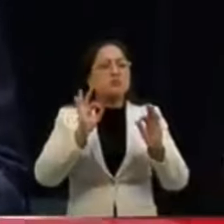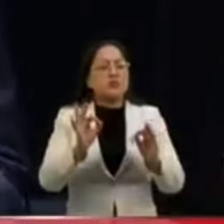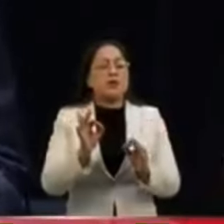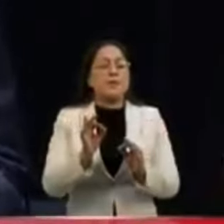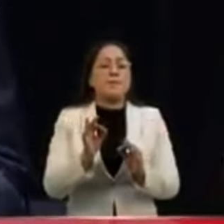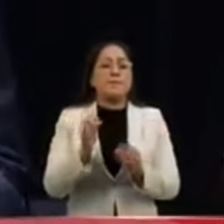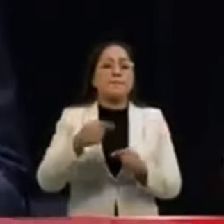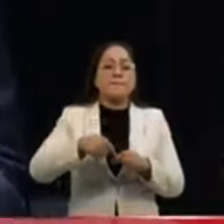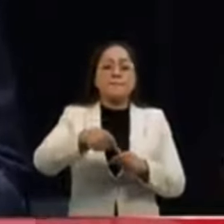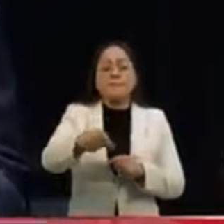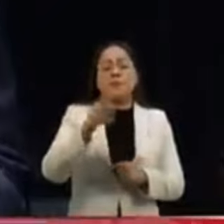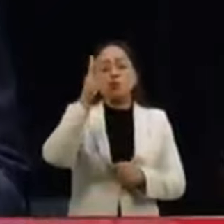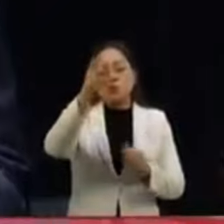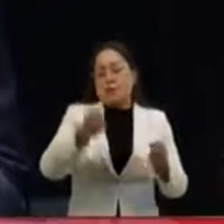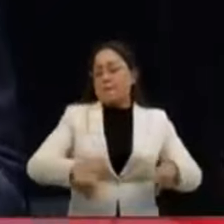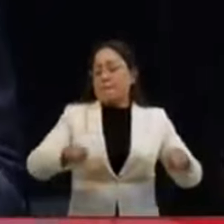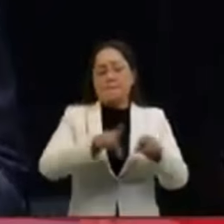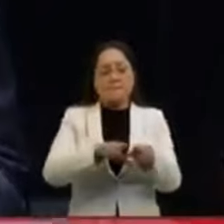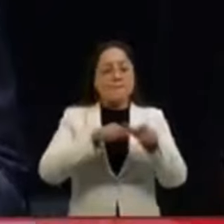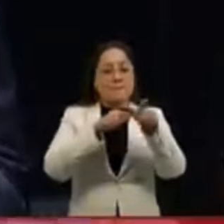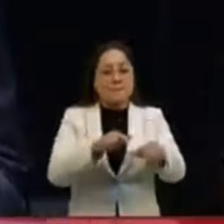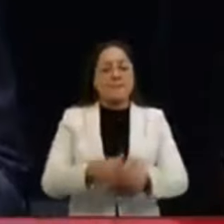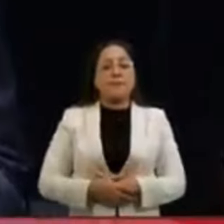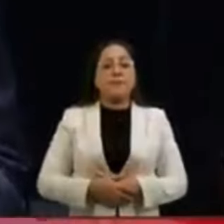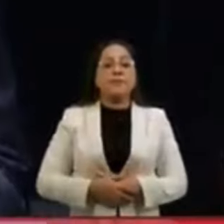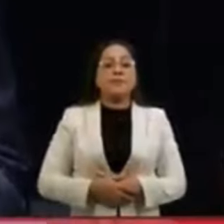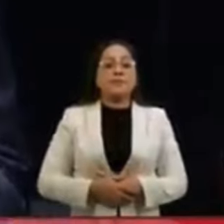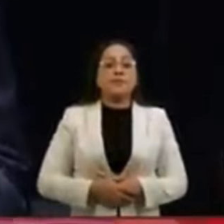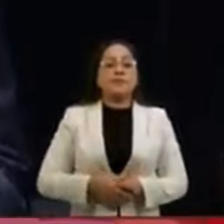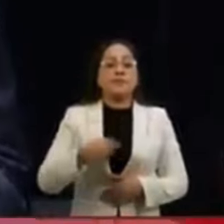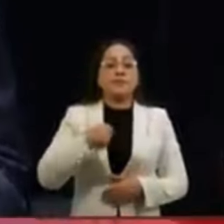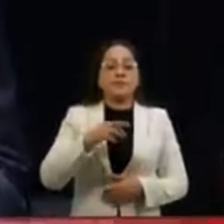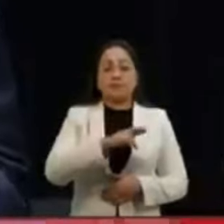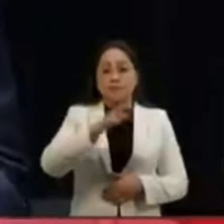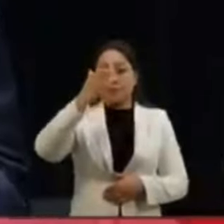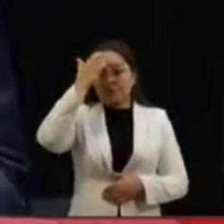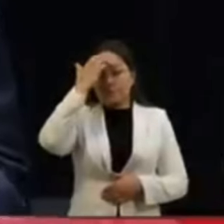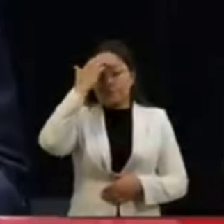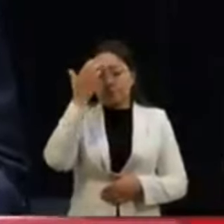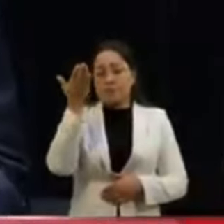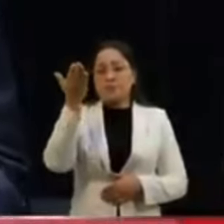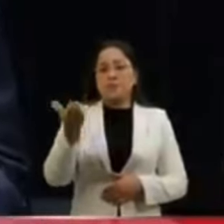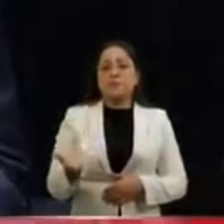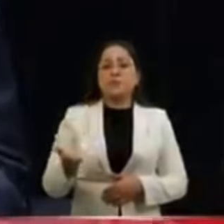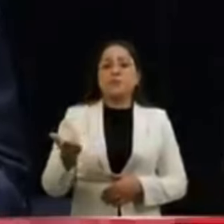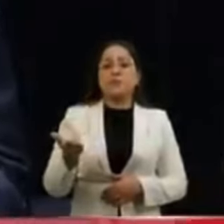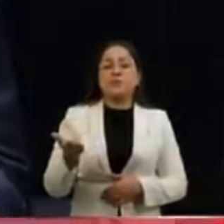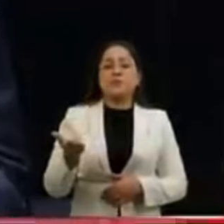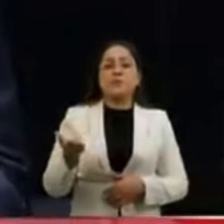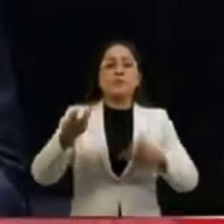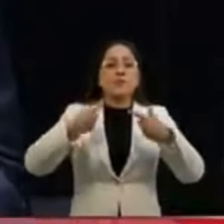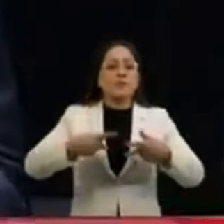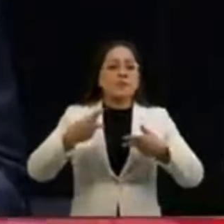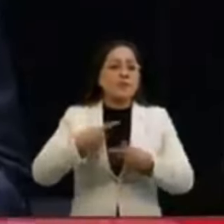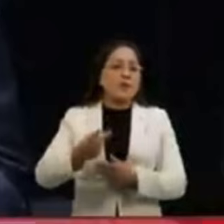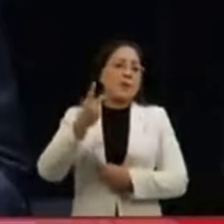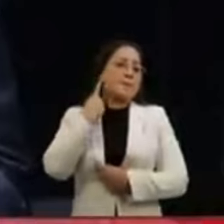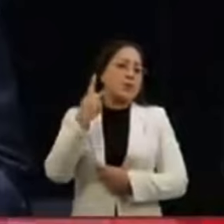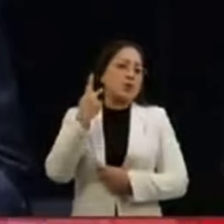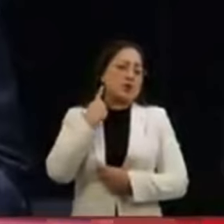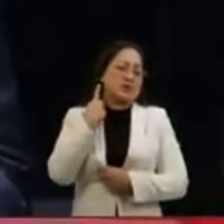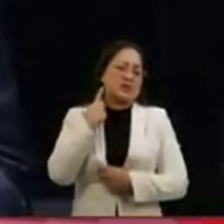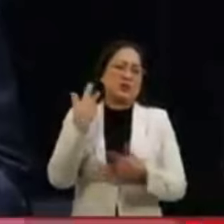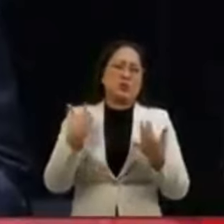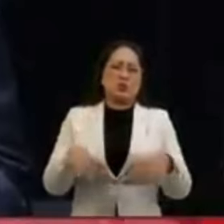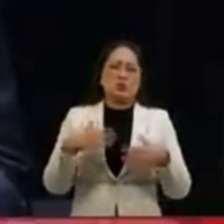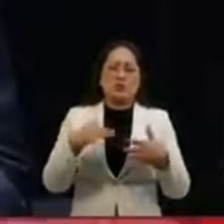los años por venir. Quiero hacer un reconocimiento a un extraordinario político, a un gigante,